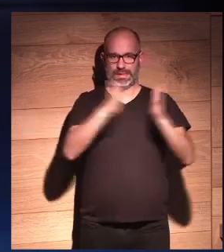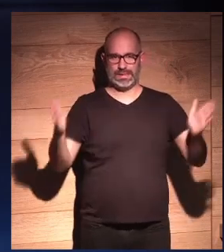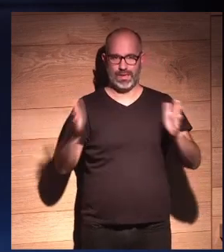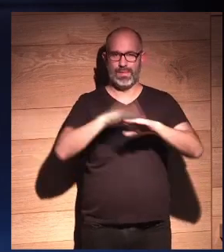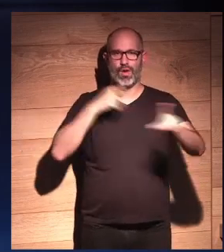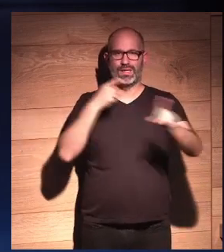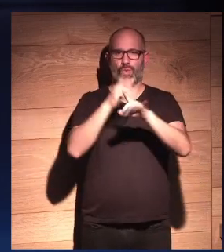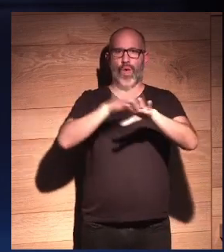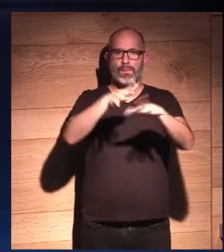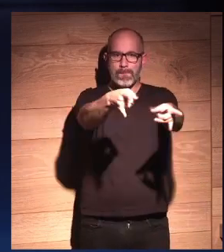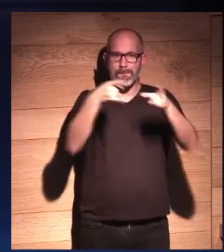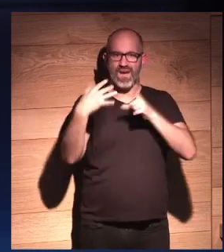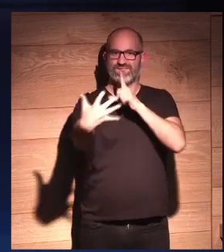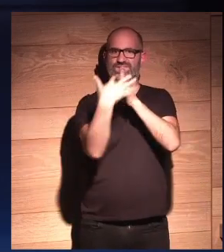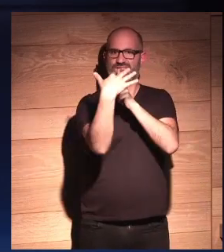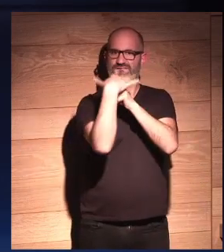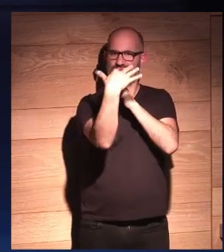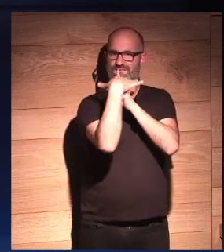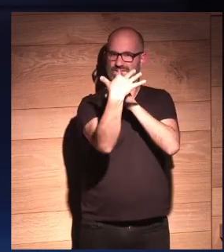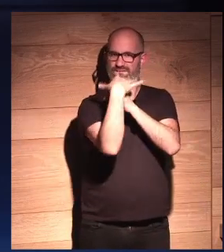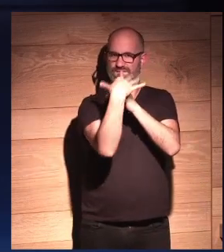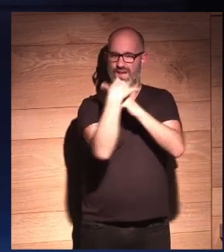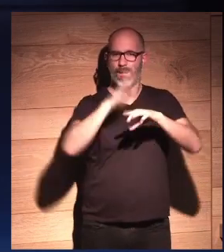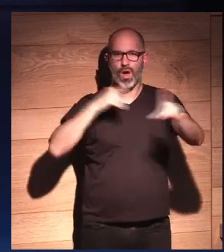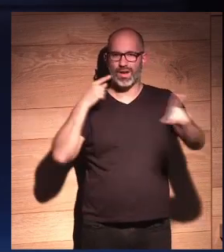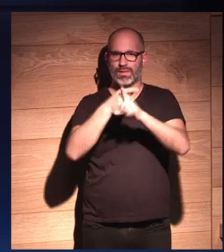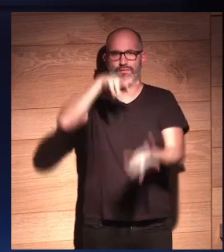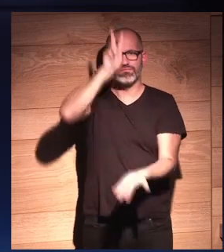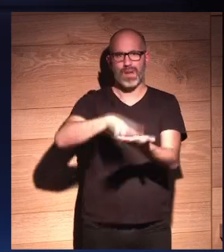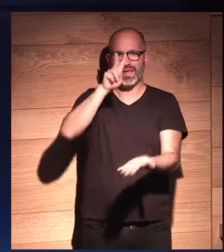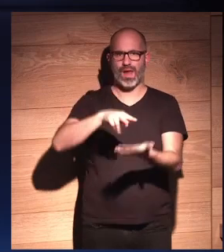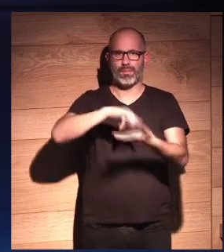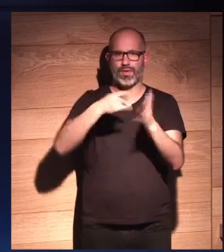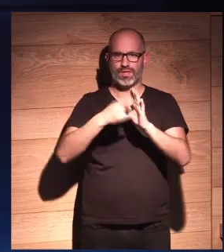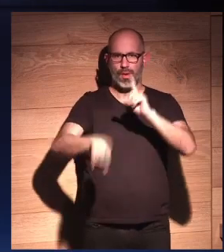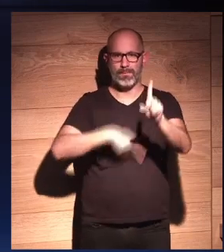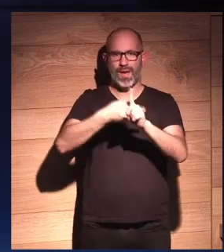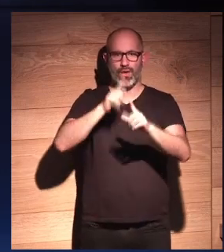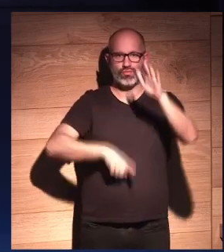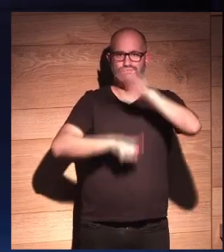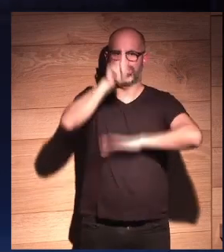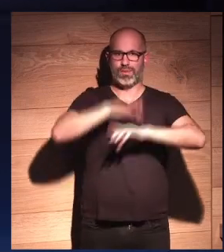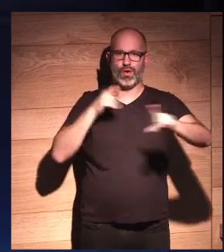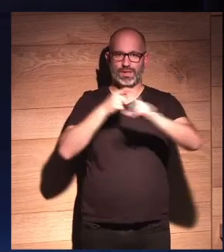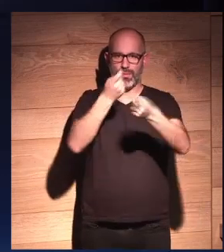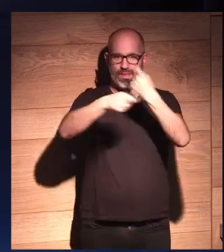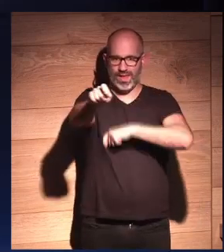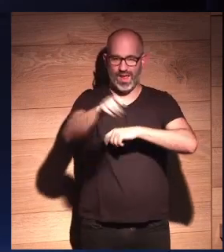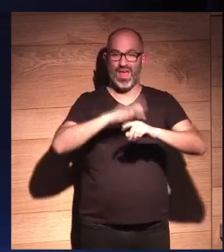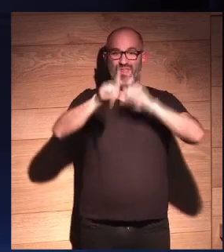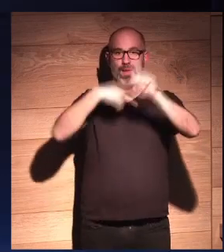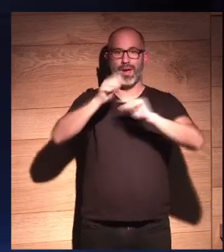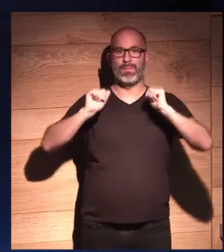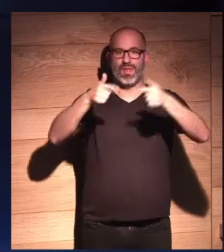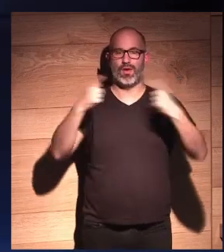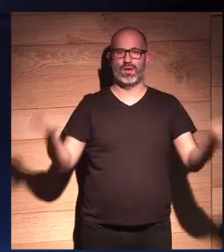Que es captar muchísimos usuarios para ver, para validar nuestro proyecto y para que esto crezca para luego venderlo. Luego empezamos con la campaña